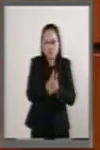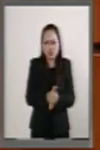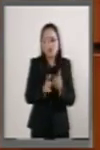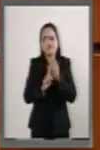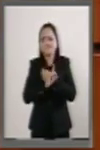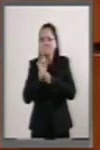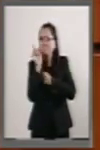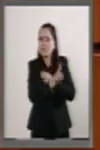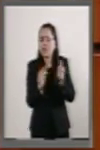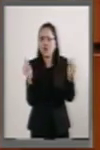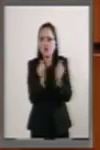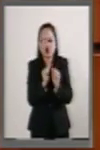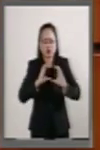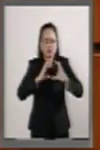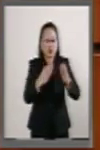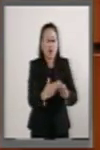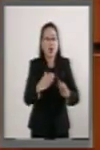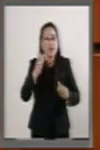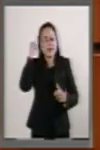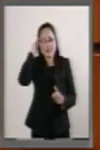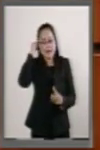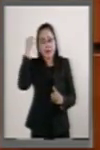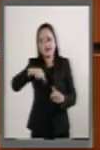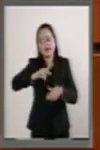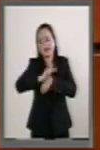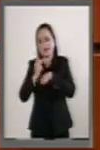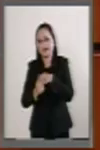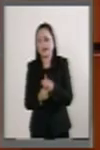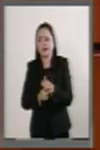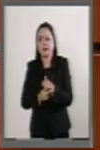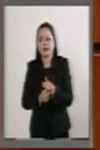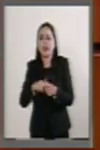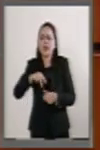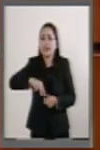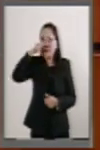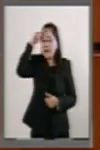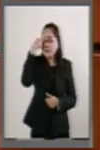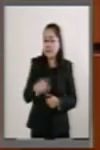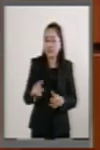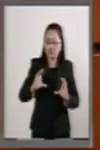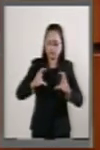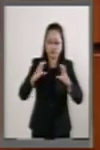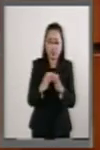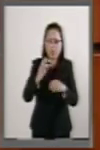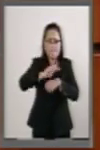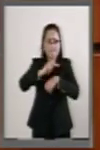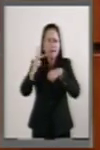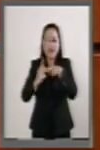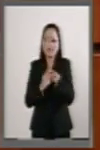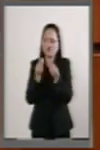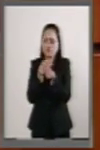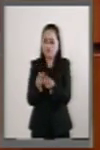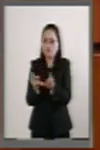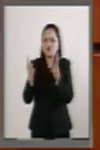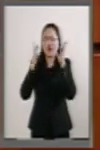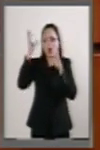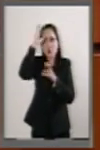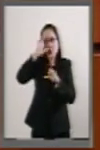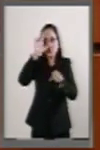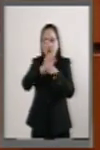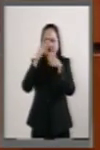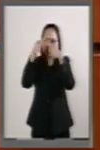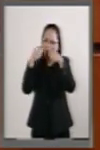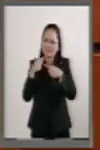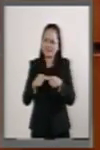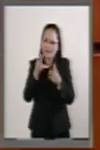que somos con los pueblos indígenas de nuestro país. México es una nación pluricultural, así lo dice la